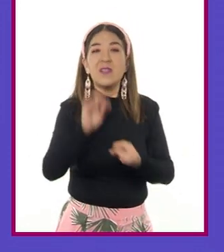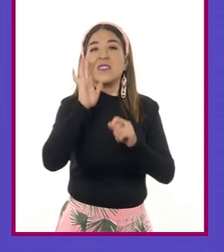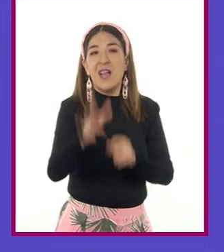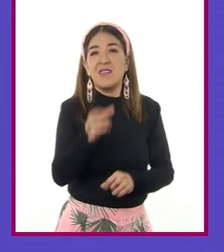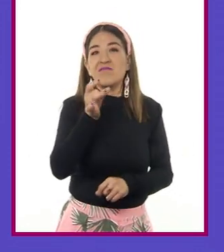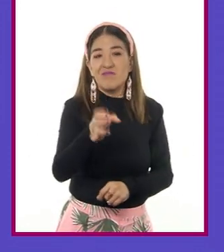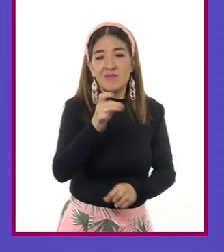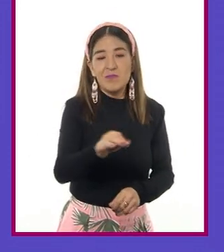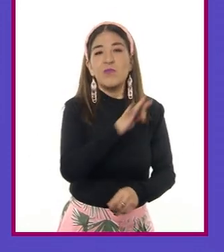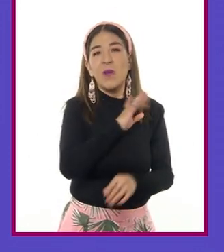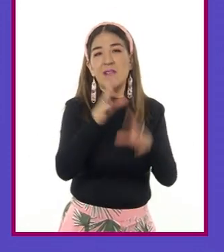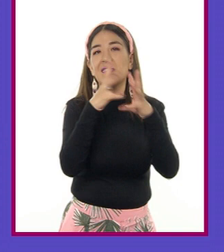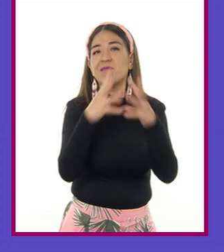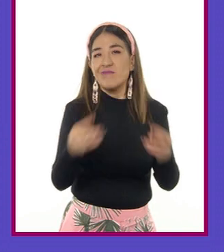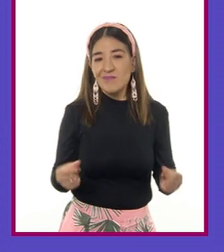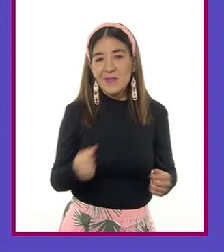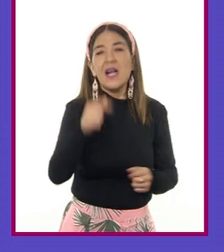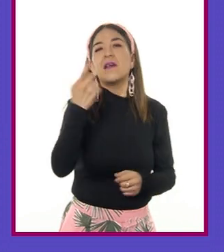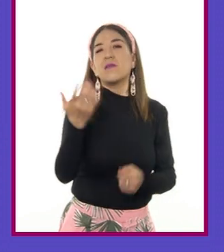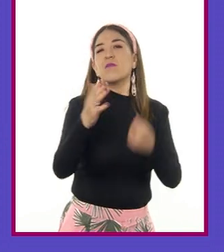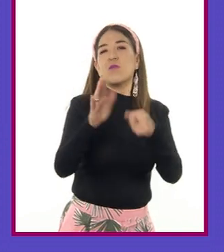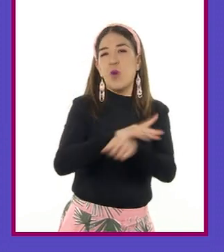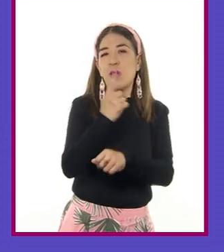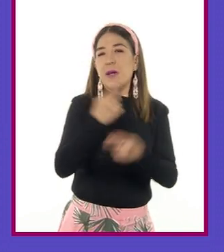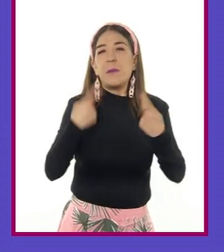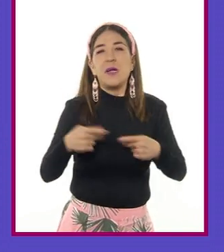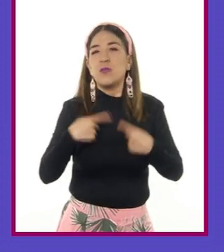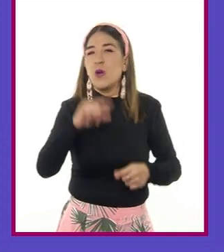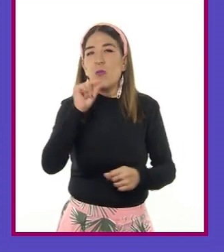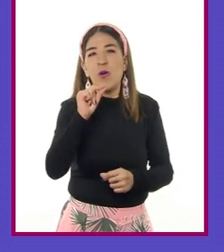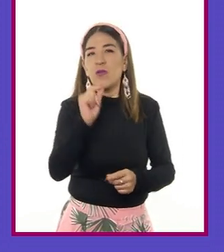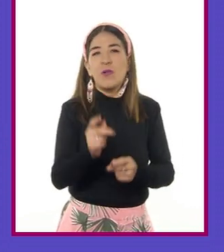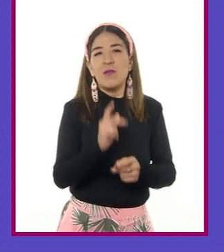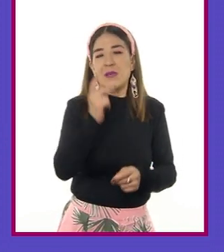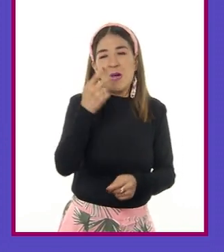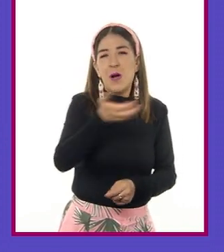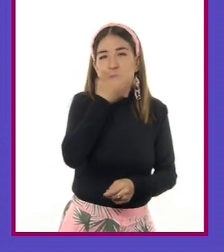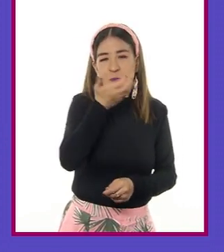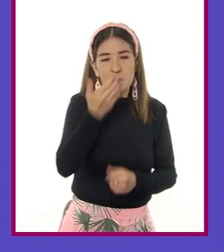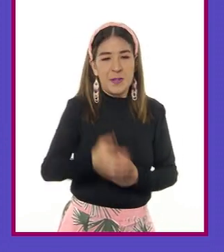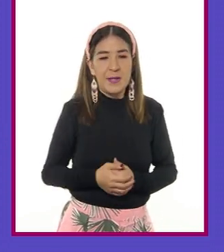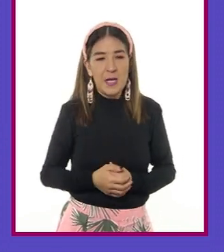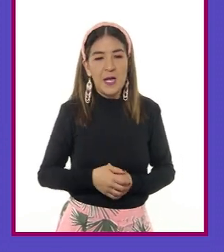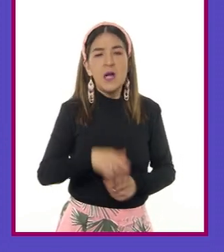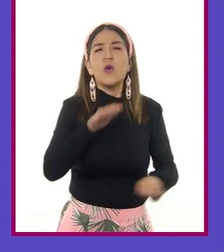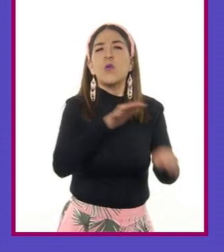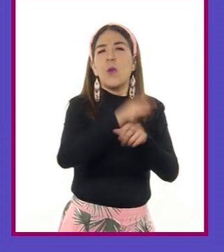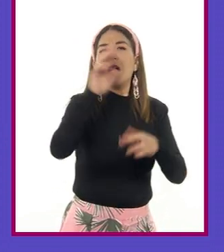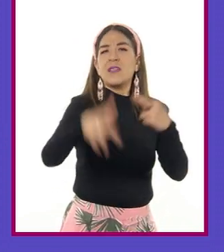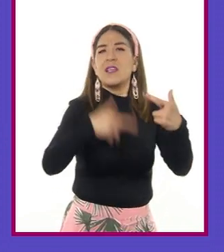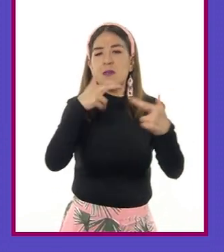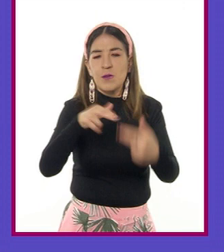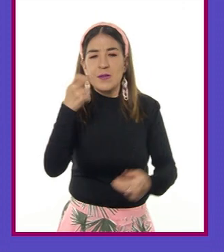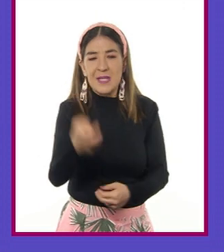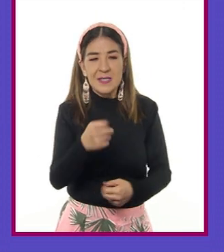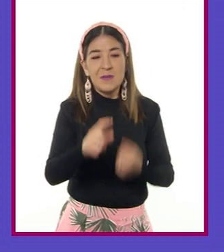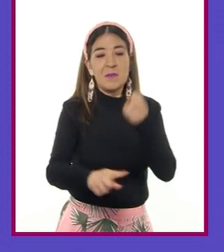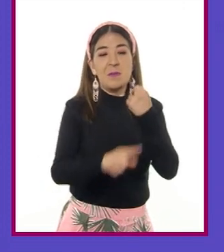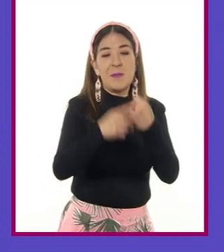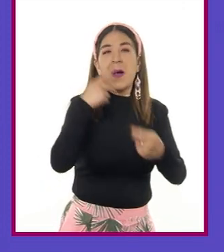porque tienen muy pocos hablantes? ¿En qué regiones del país se hablan estas lenguas en peligro de